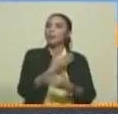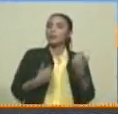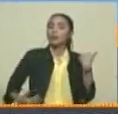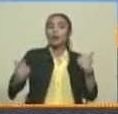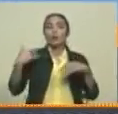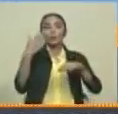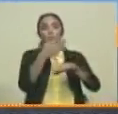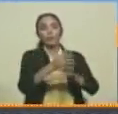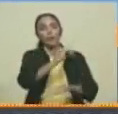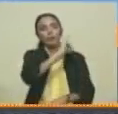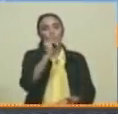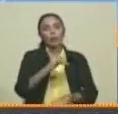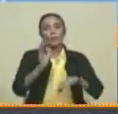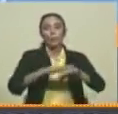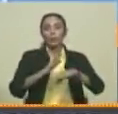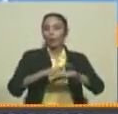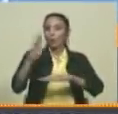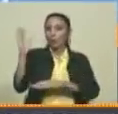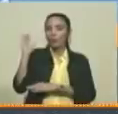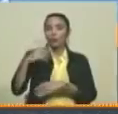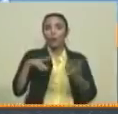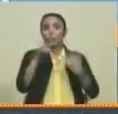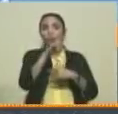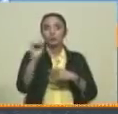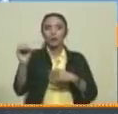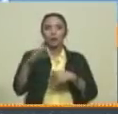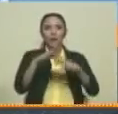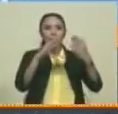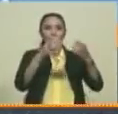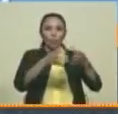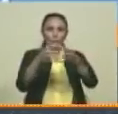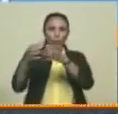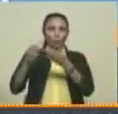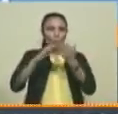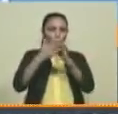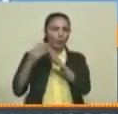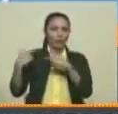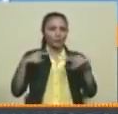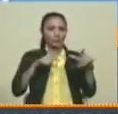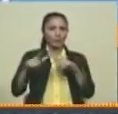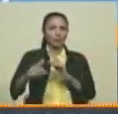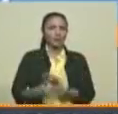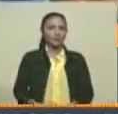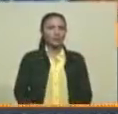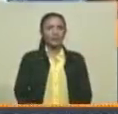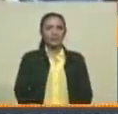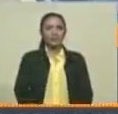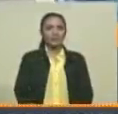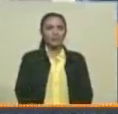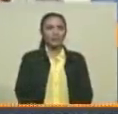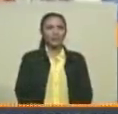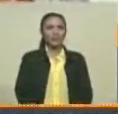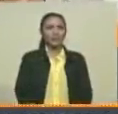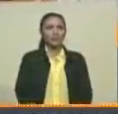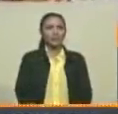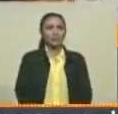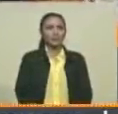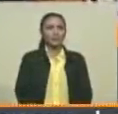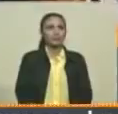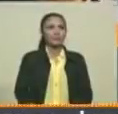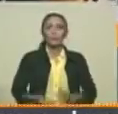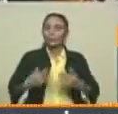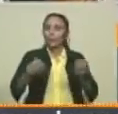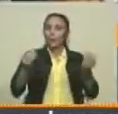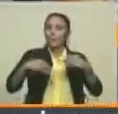porque vamos a juramentar 200 comunas que ya establecimos. Mire, presidente, vamos a Valencia que hay 200 comunas